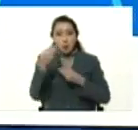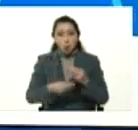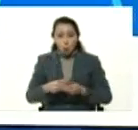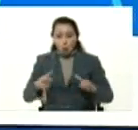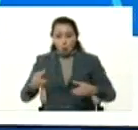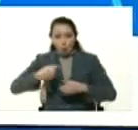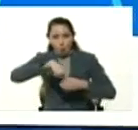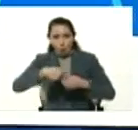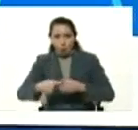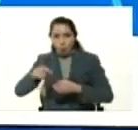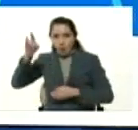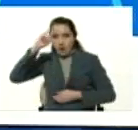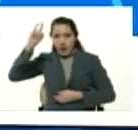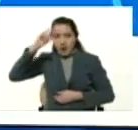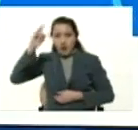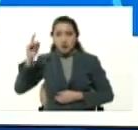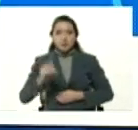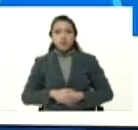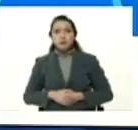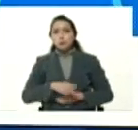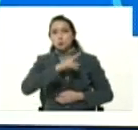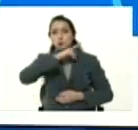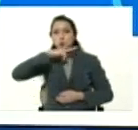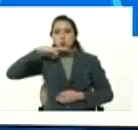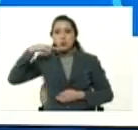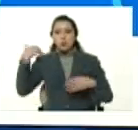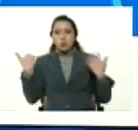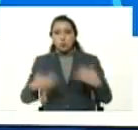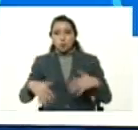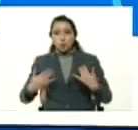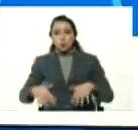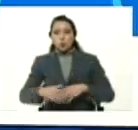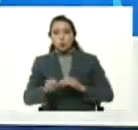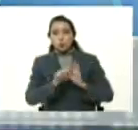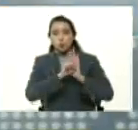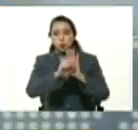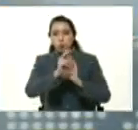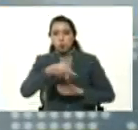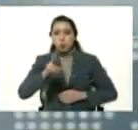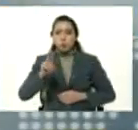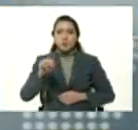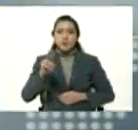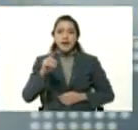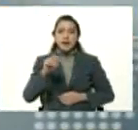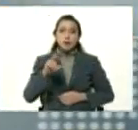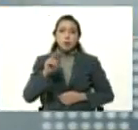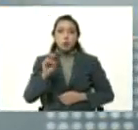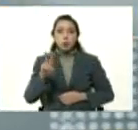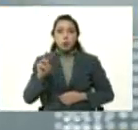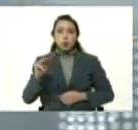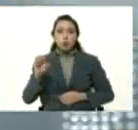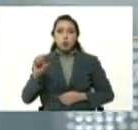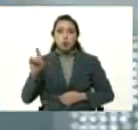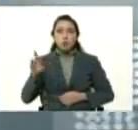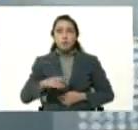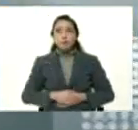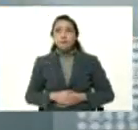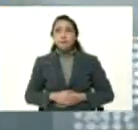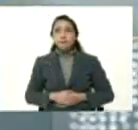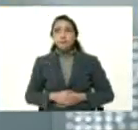Diablitos Undergood, sabroso Diablitos Undergood. Vamos a ver el proceso productivo